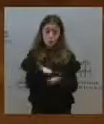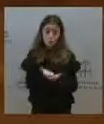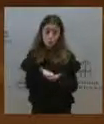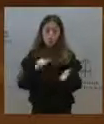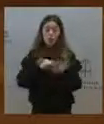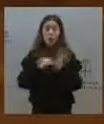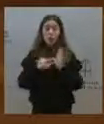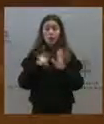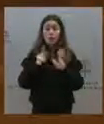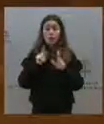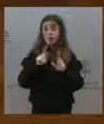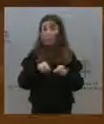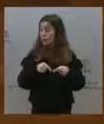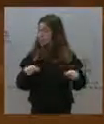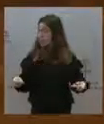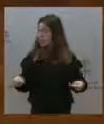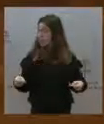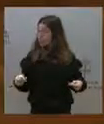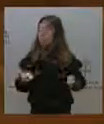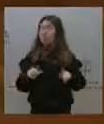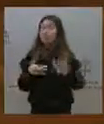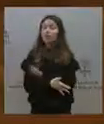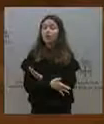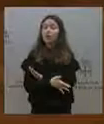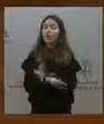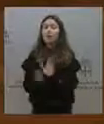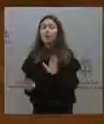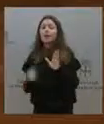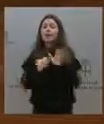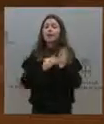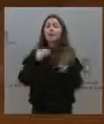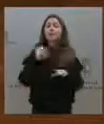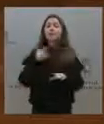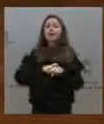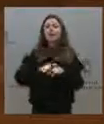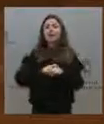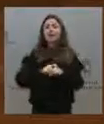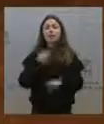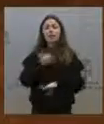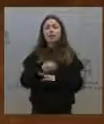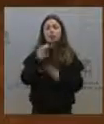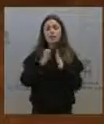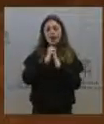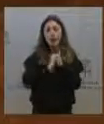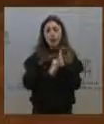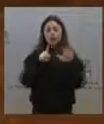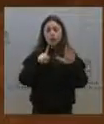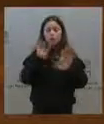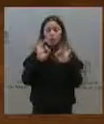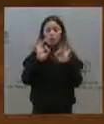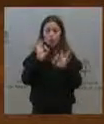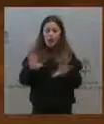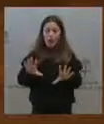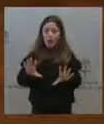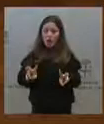cito textualmente, se introduce un tipo impositivo reducido del 6% aplicable a la adquisición de vivienda en zonas rurales en riesgo de